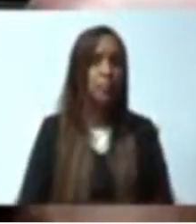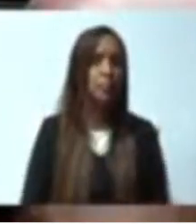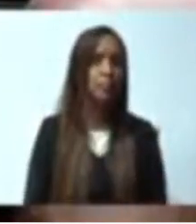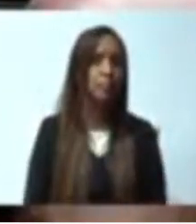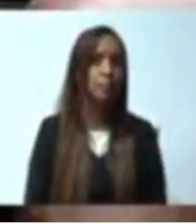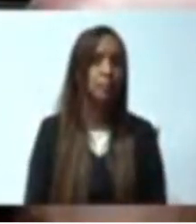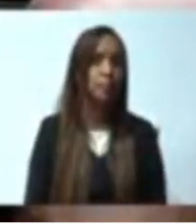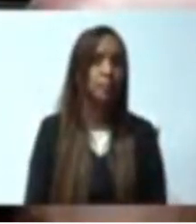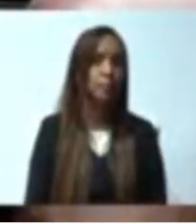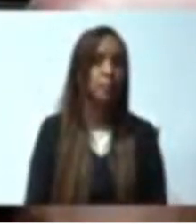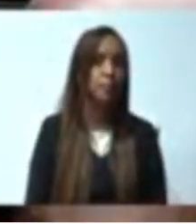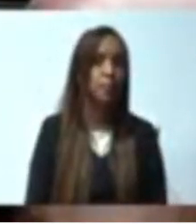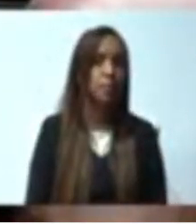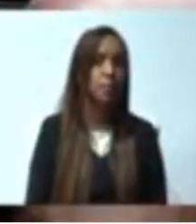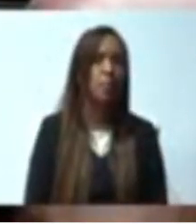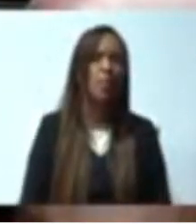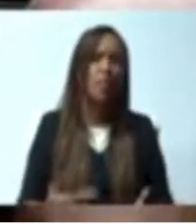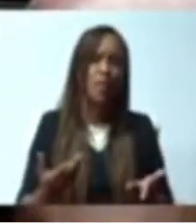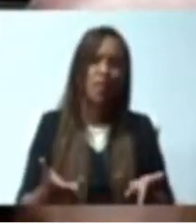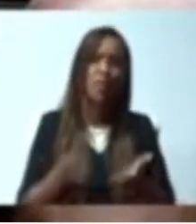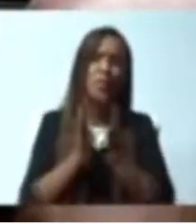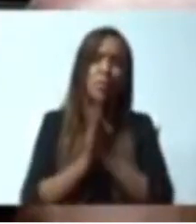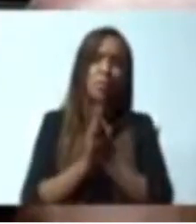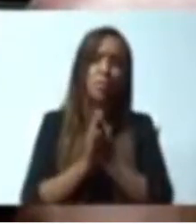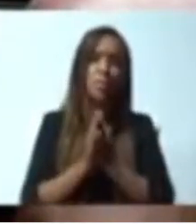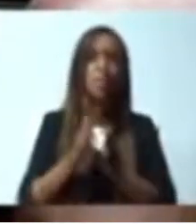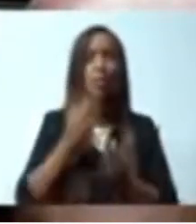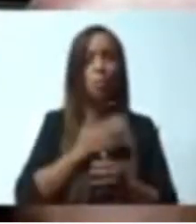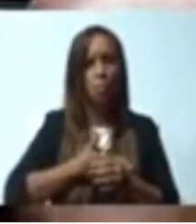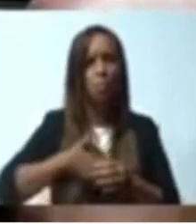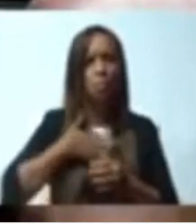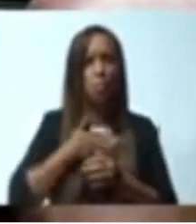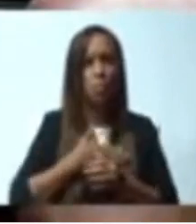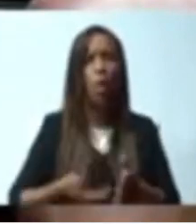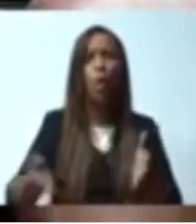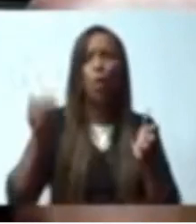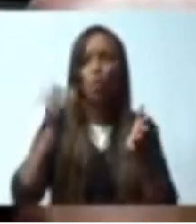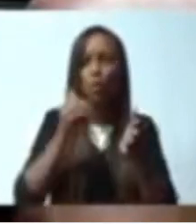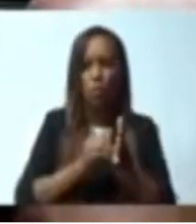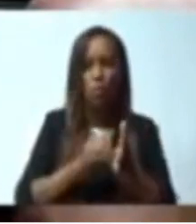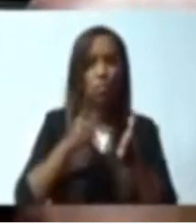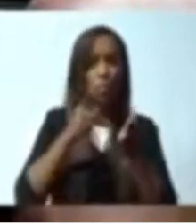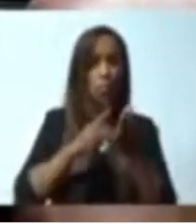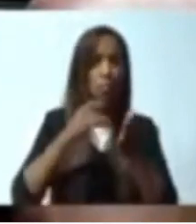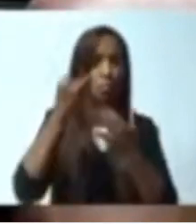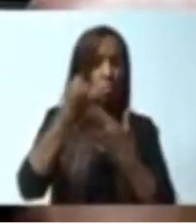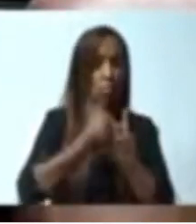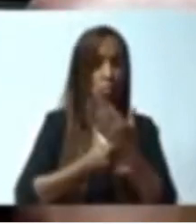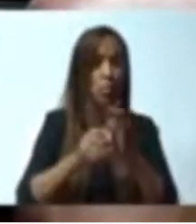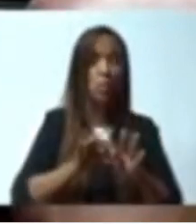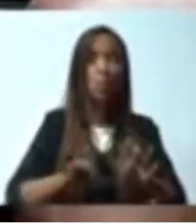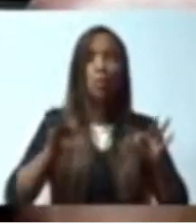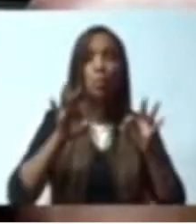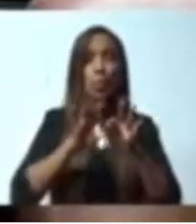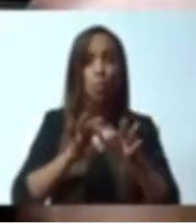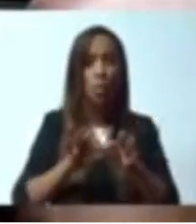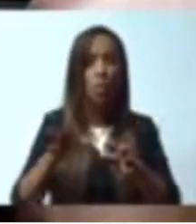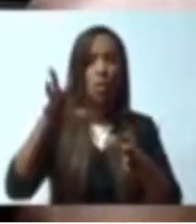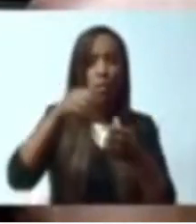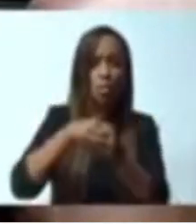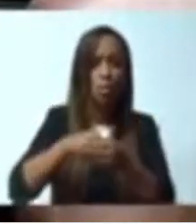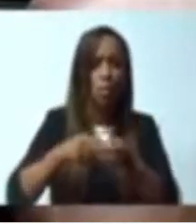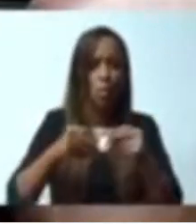esta premura a futuro. Nosotros tenemos que tener el tiempo y el espacio para no equivocarnos. Y para no equivocarnos se